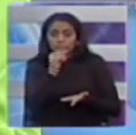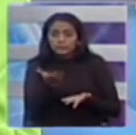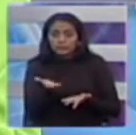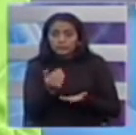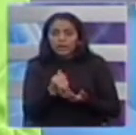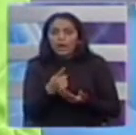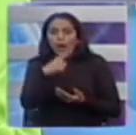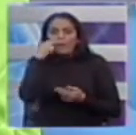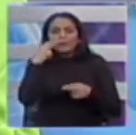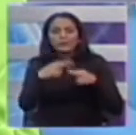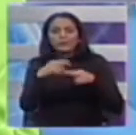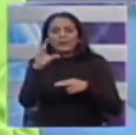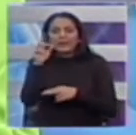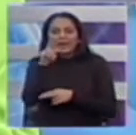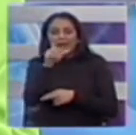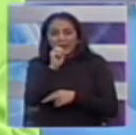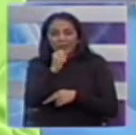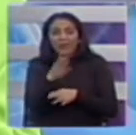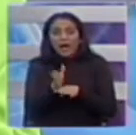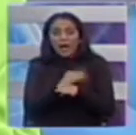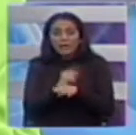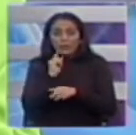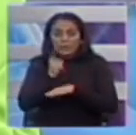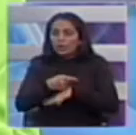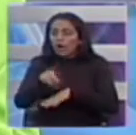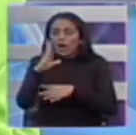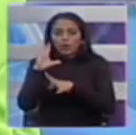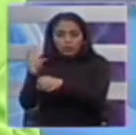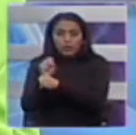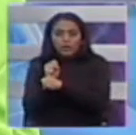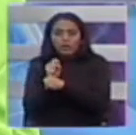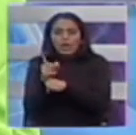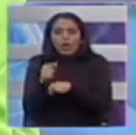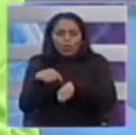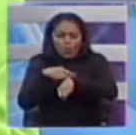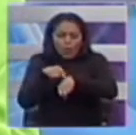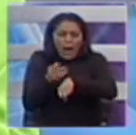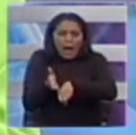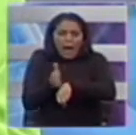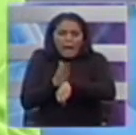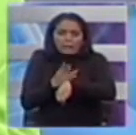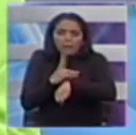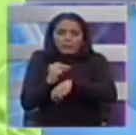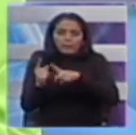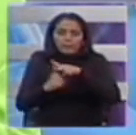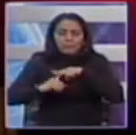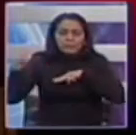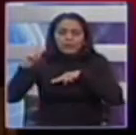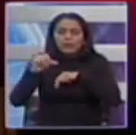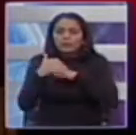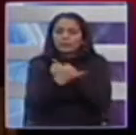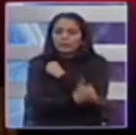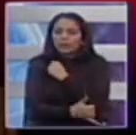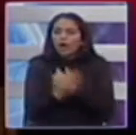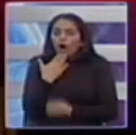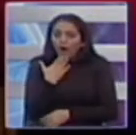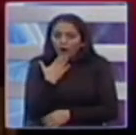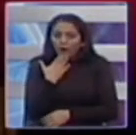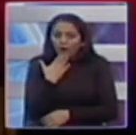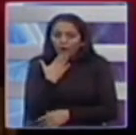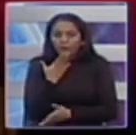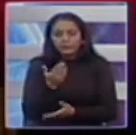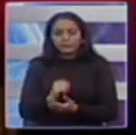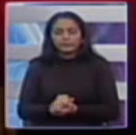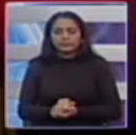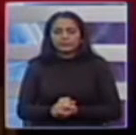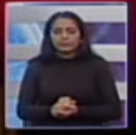haya salido del país horas antes de su aprehensión. Eso tiene una responsabilidad de fiscalía que tiene que ser explicada al país. ¿Qué ha pasado en este momento?